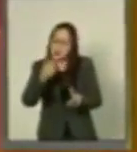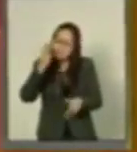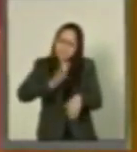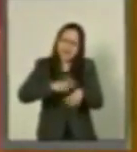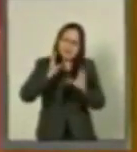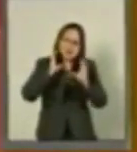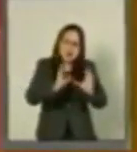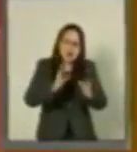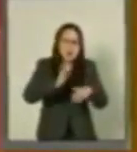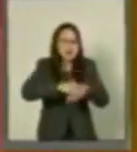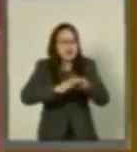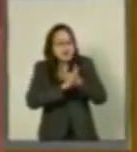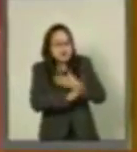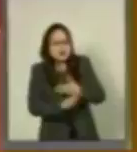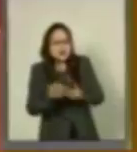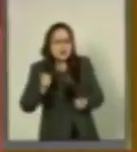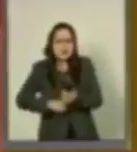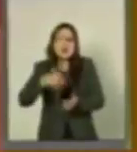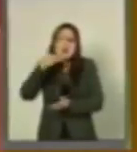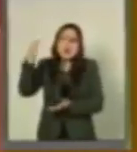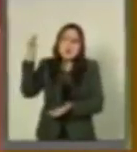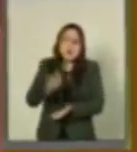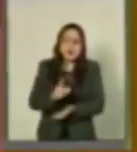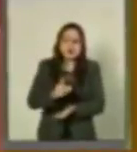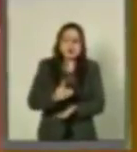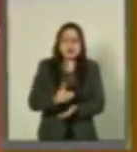prevención, menos corrupción,